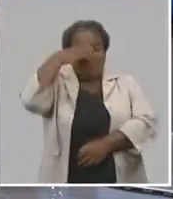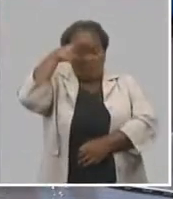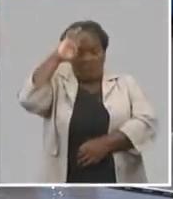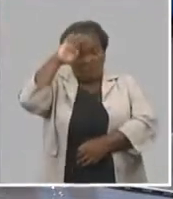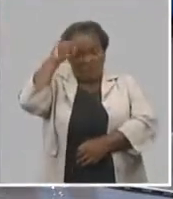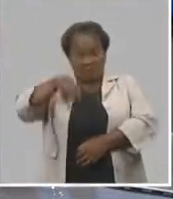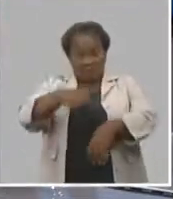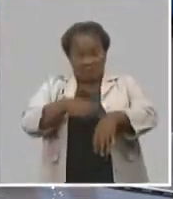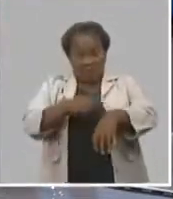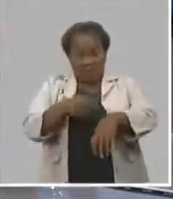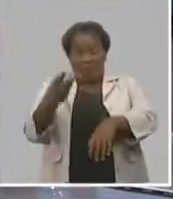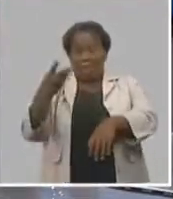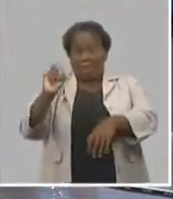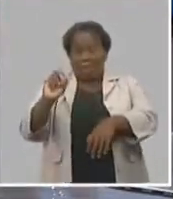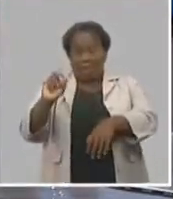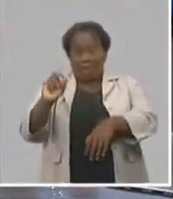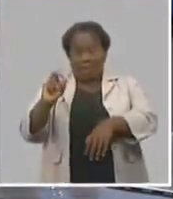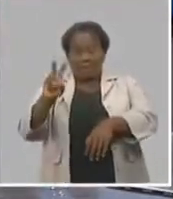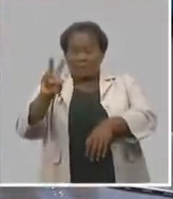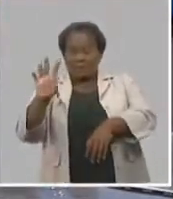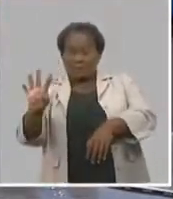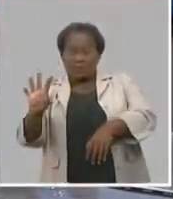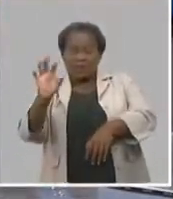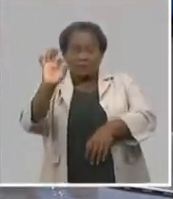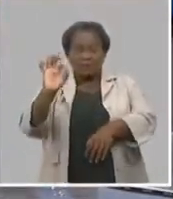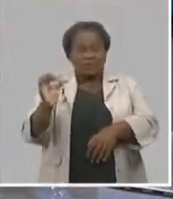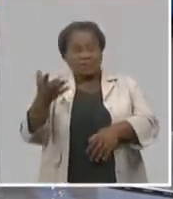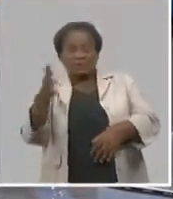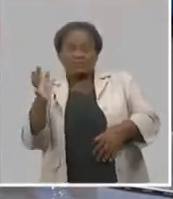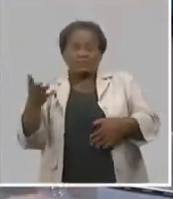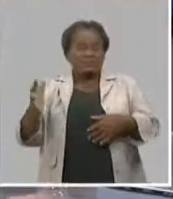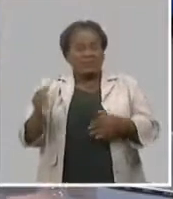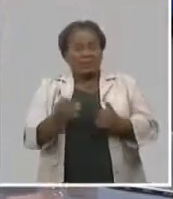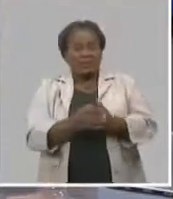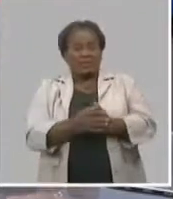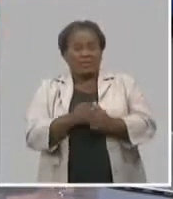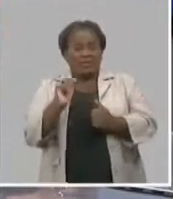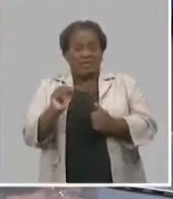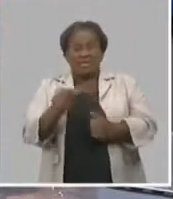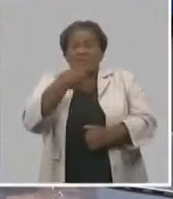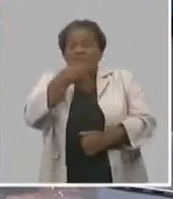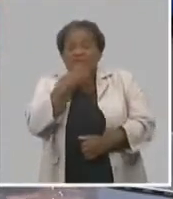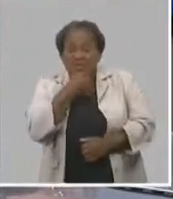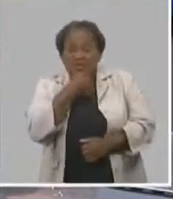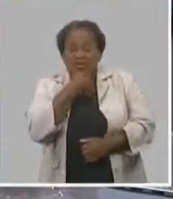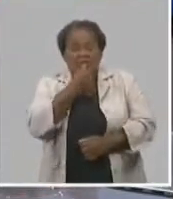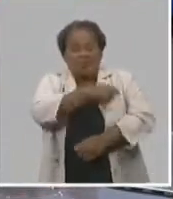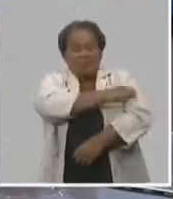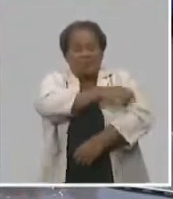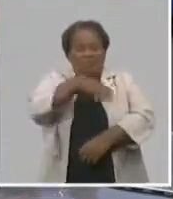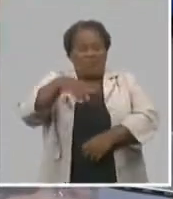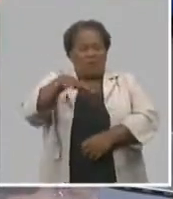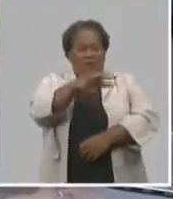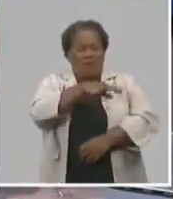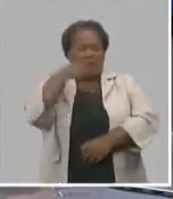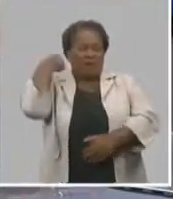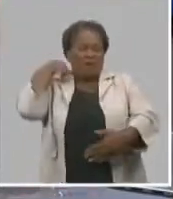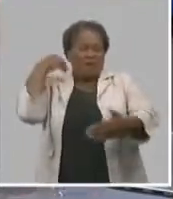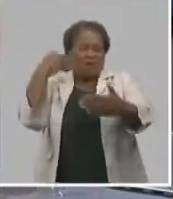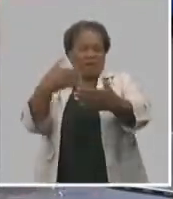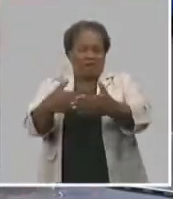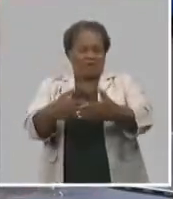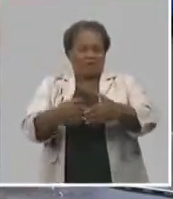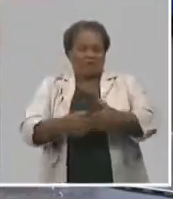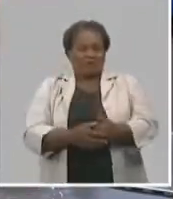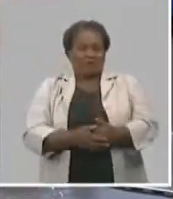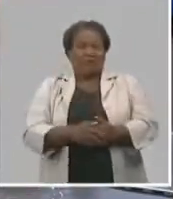supera el 20%, puede andar por el 24%, el 26%. Eso en términos de envejecimiento, en estos años es un